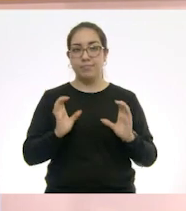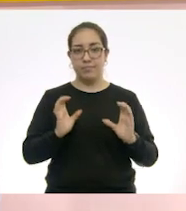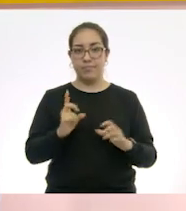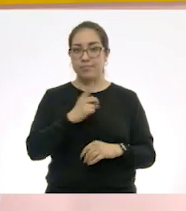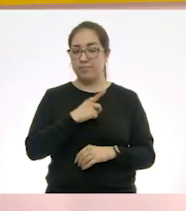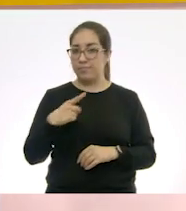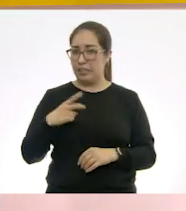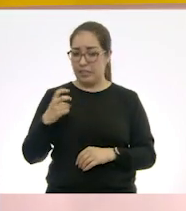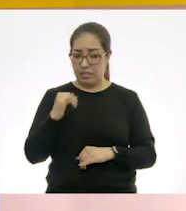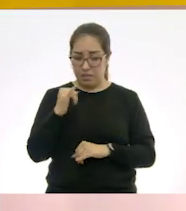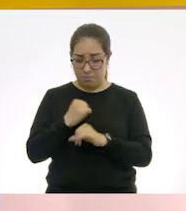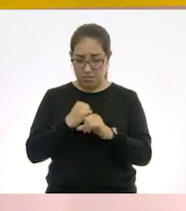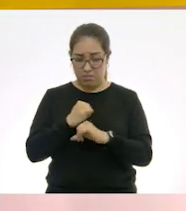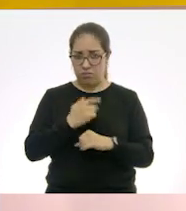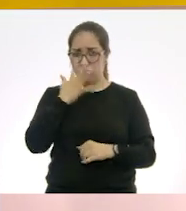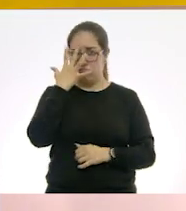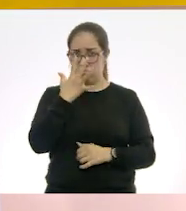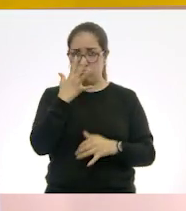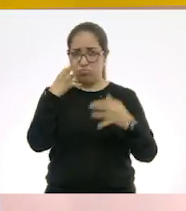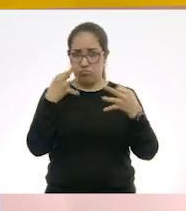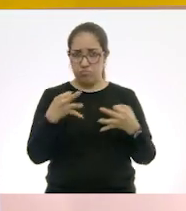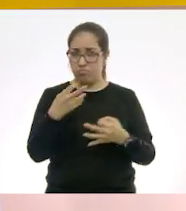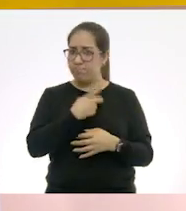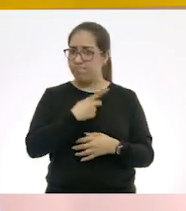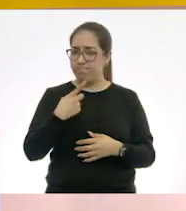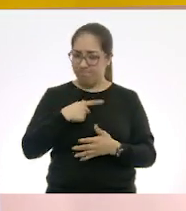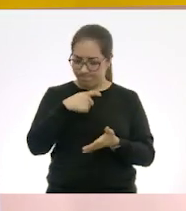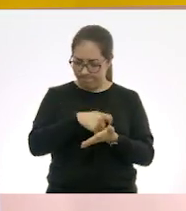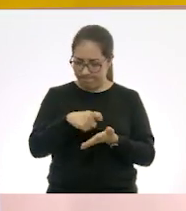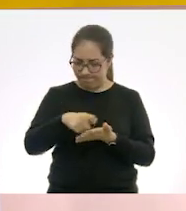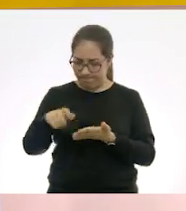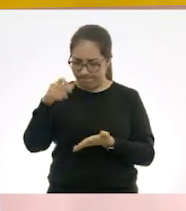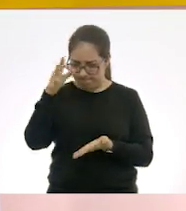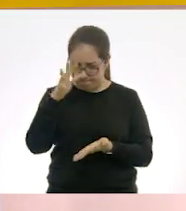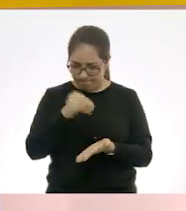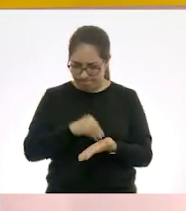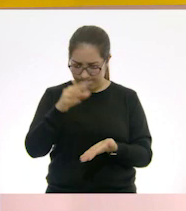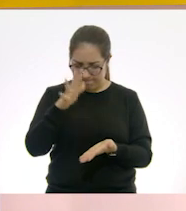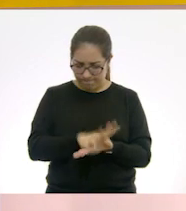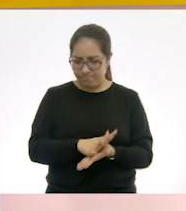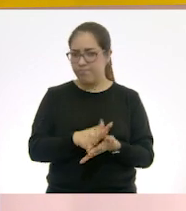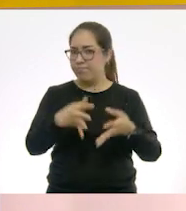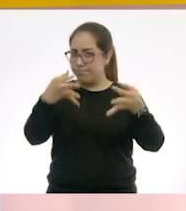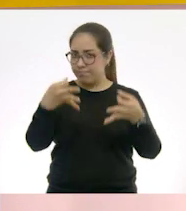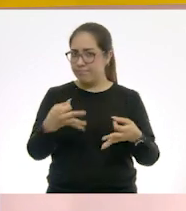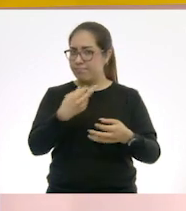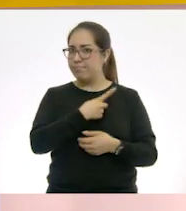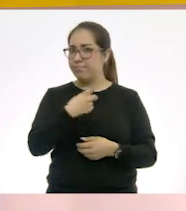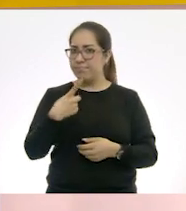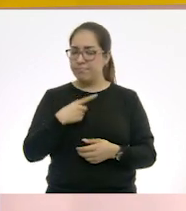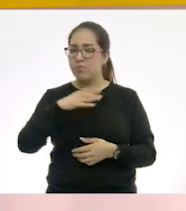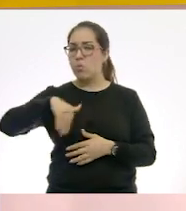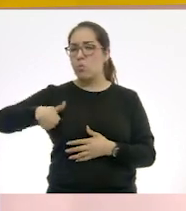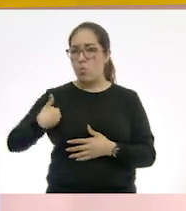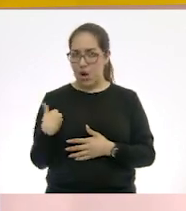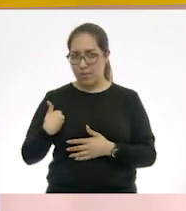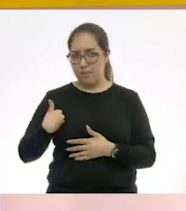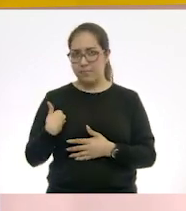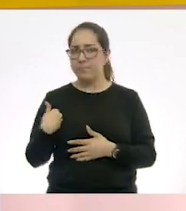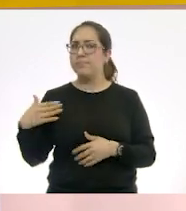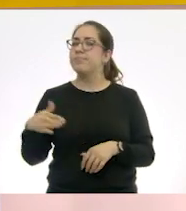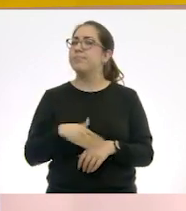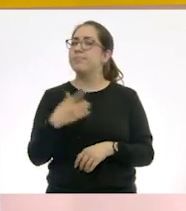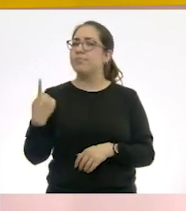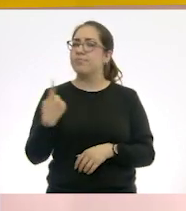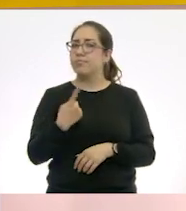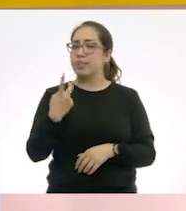investigación muy seria, tengo que ser muy puntual en lo que yo voy a escribir en mis fichas e irlas guardando. ¿Por qué? Porque